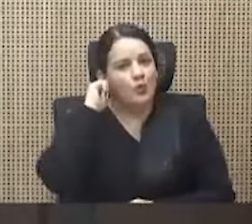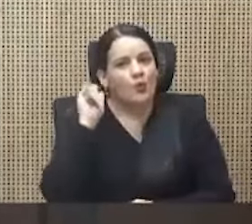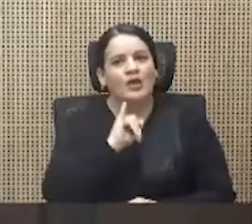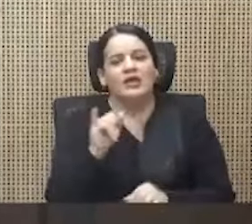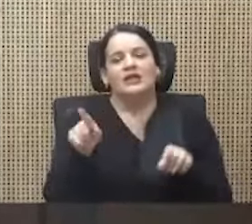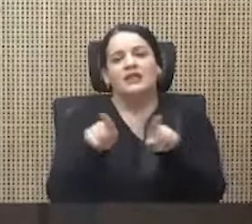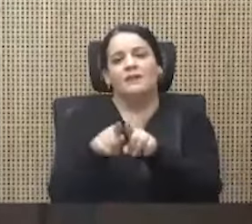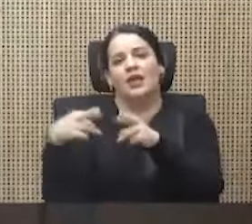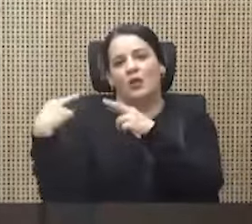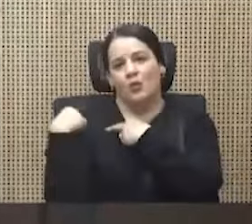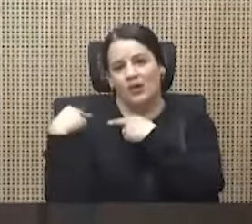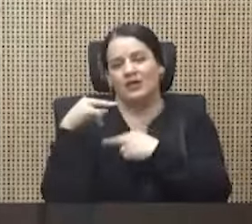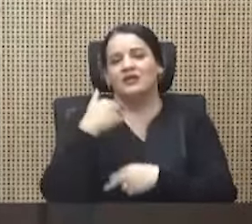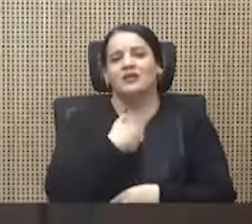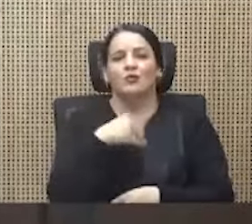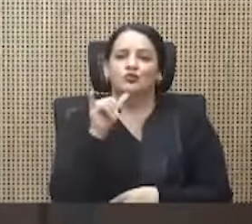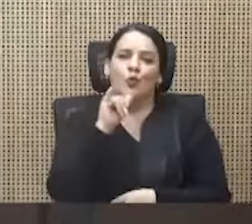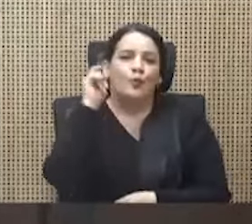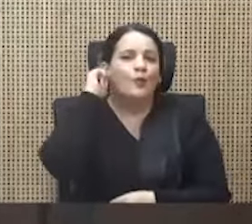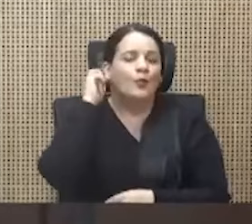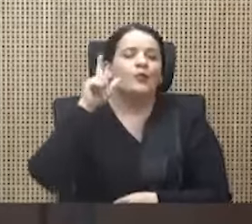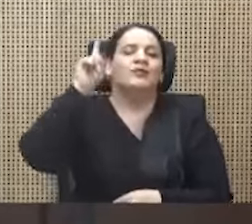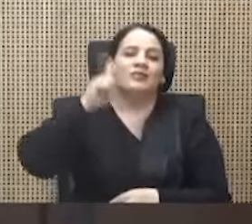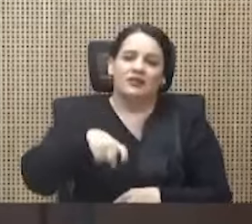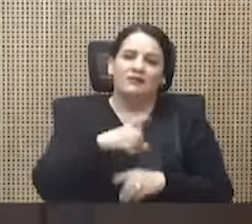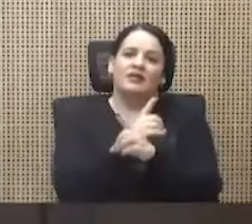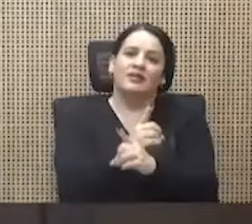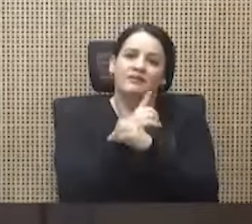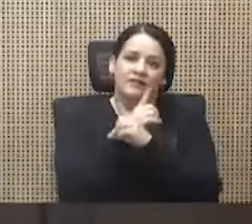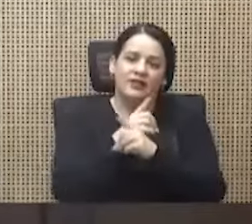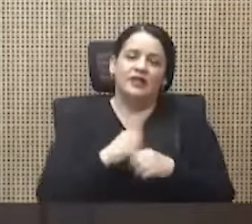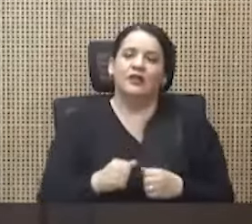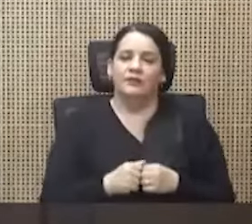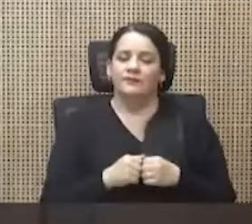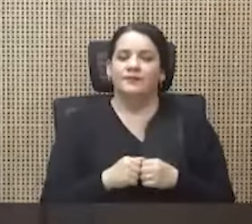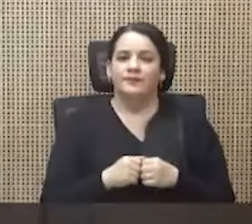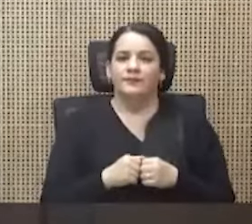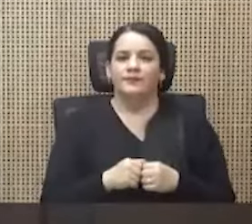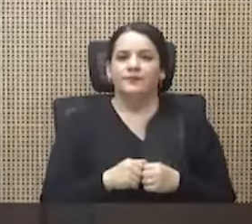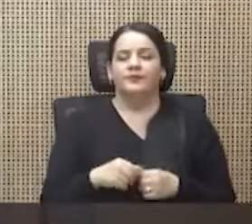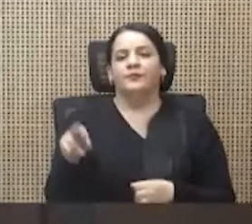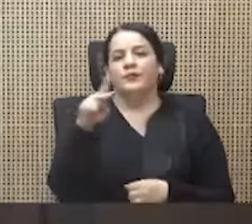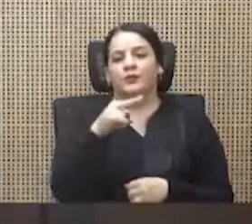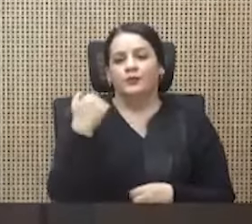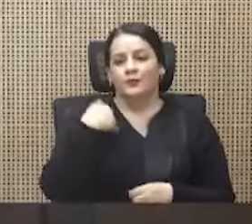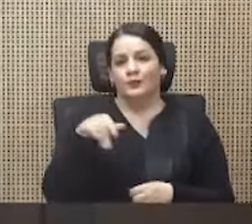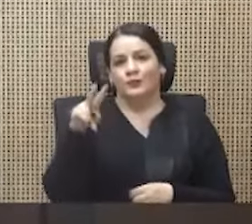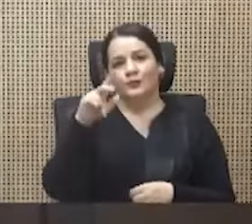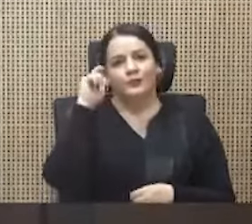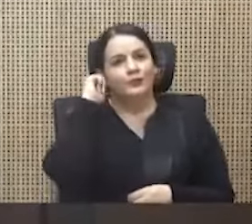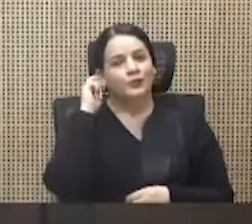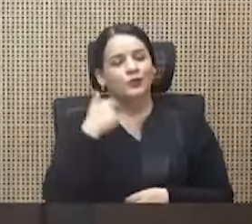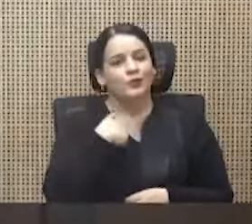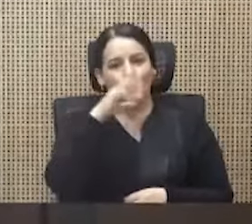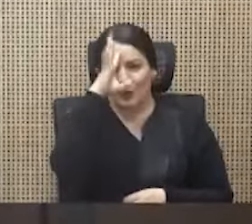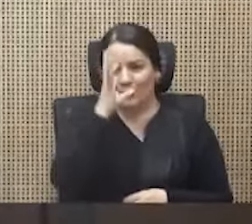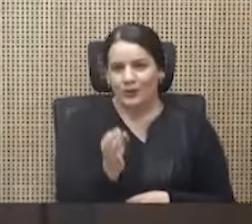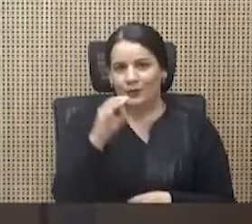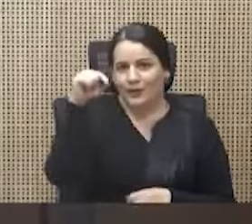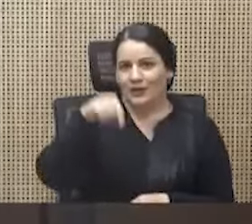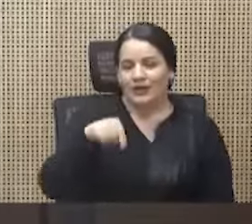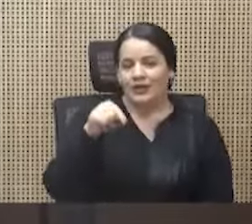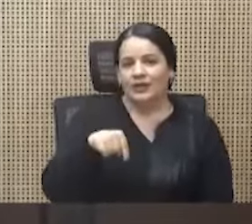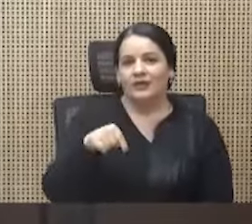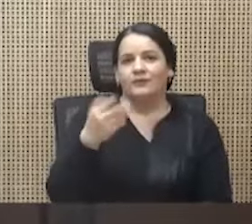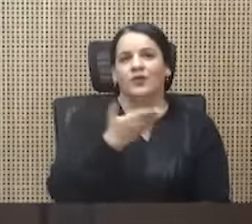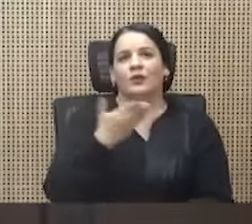que tenemos como mujeres y tenemos que defenderlos. Entonces, compañeros y compañeras, yo creo que aquí